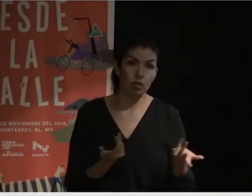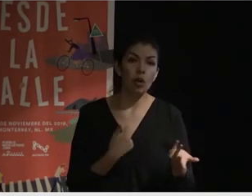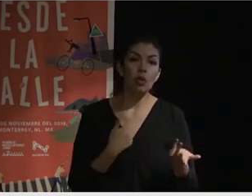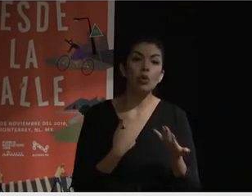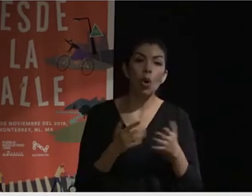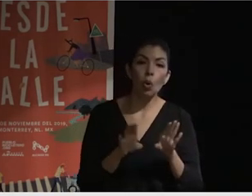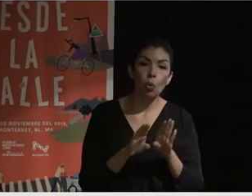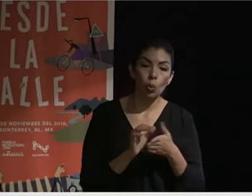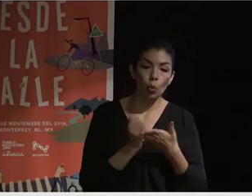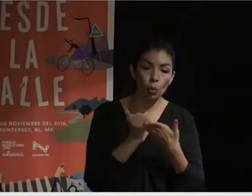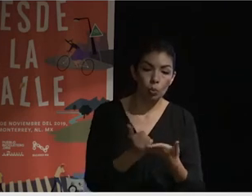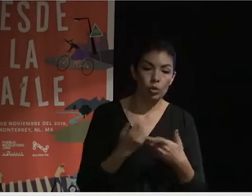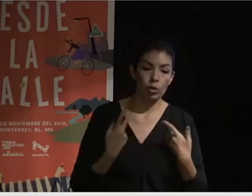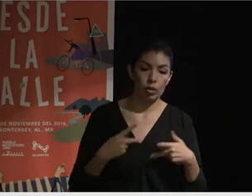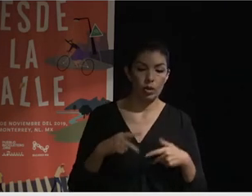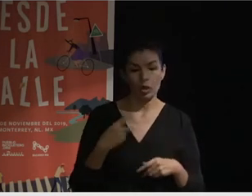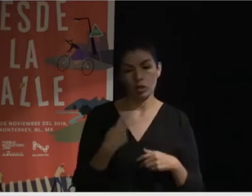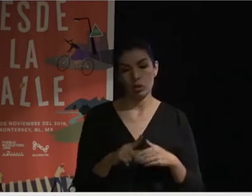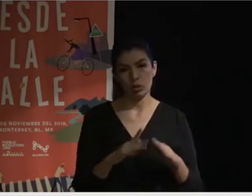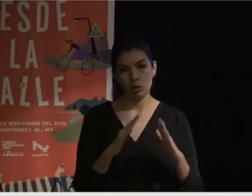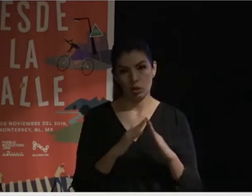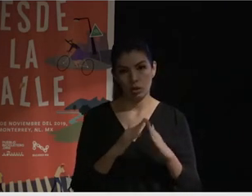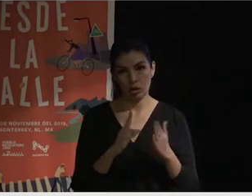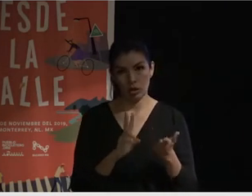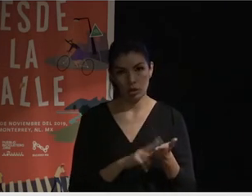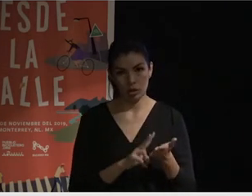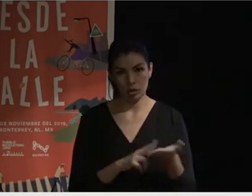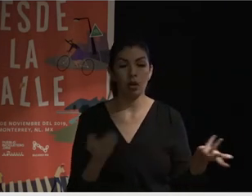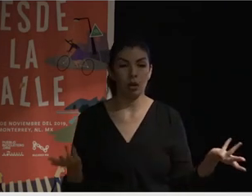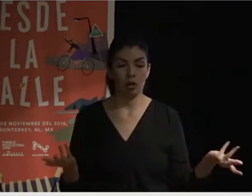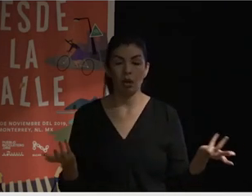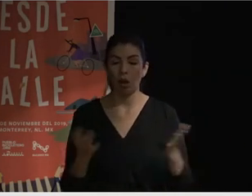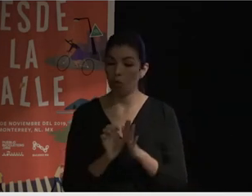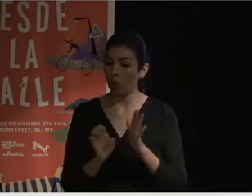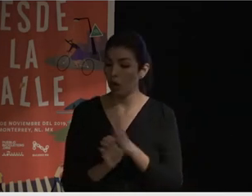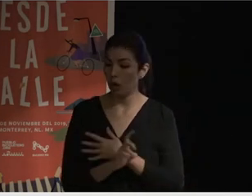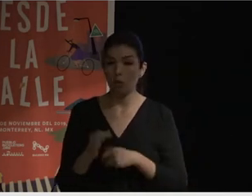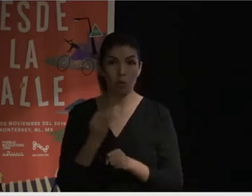menciona el BAMP, el gobierno se perdió su función social y está adoptando